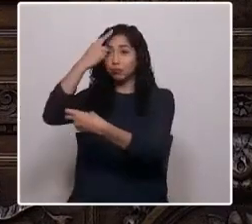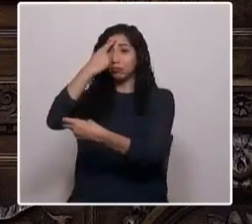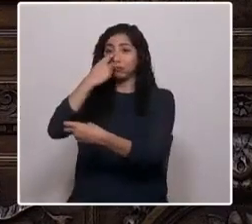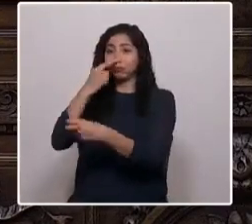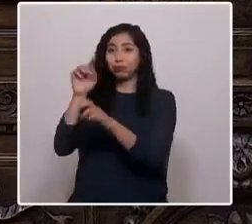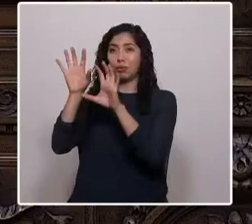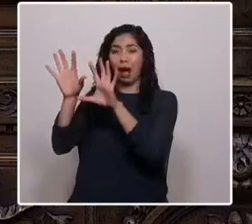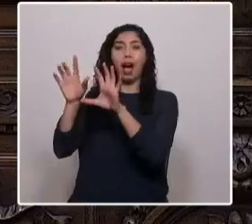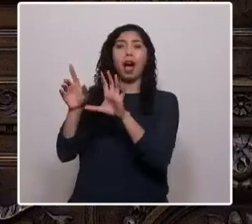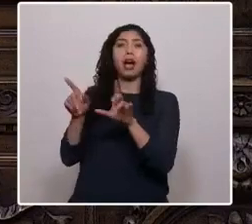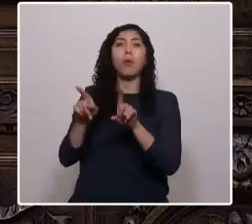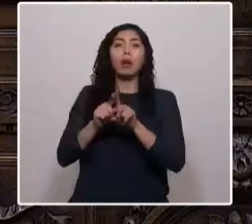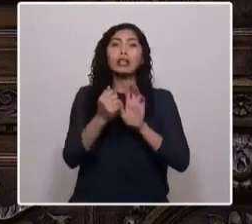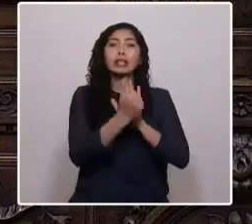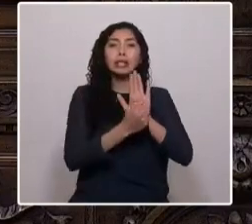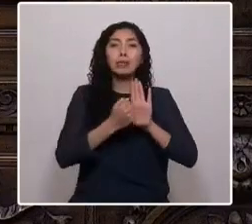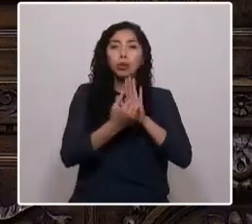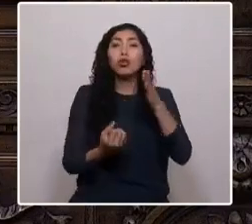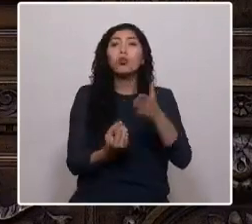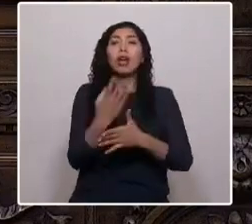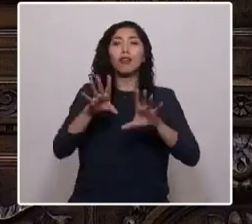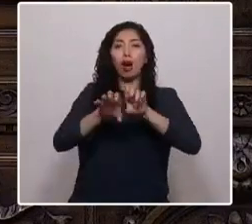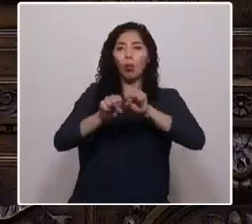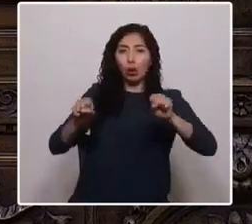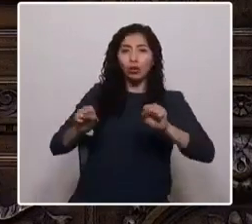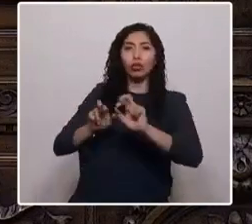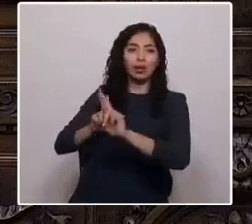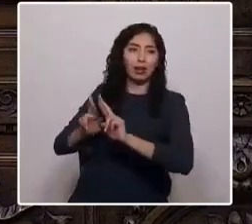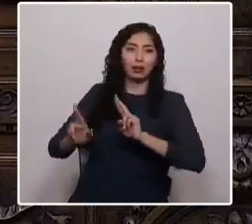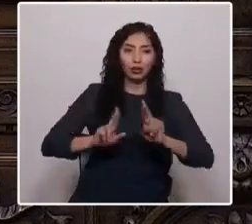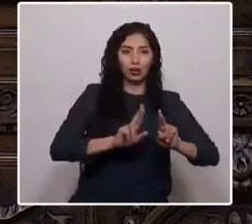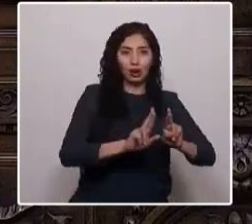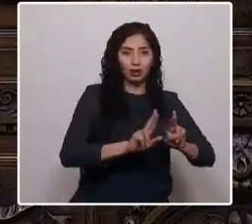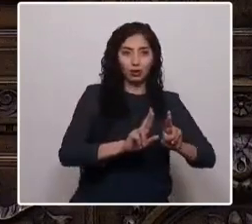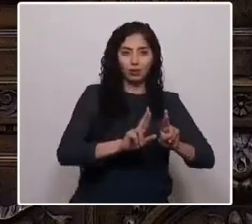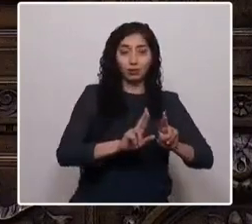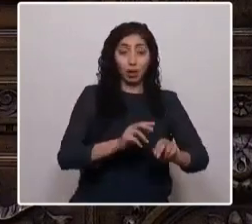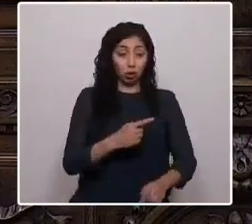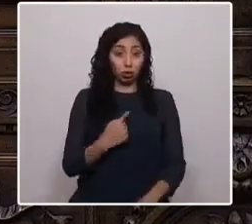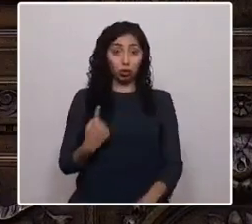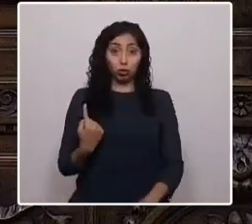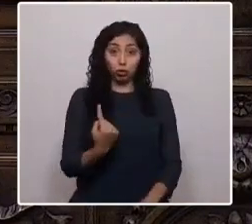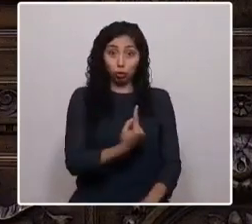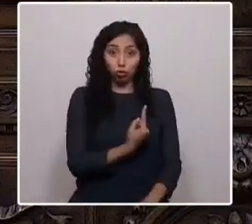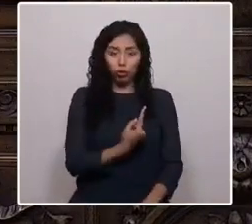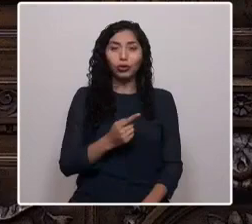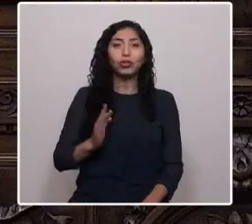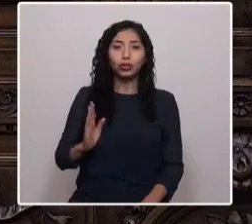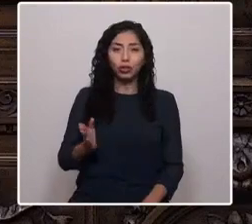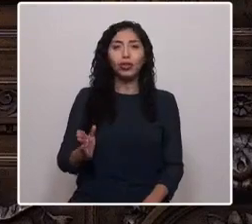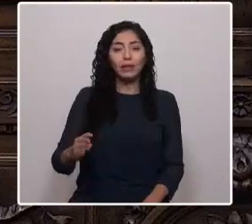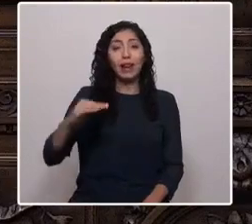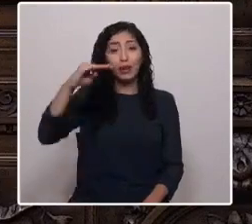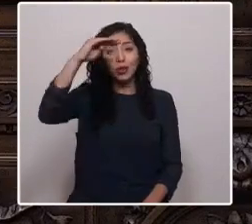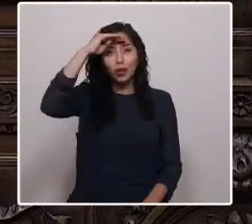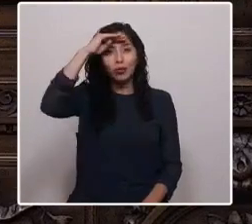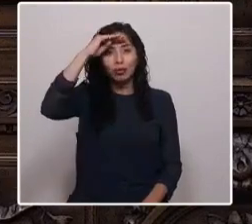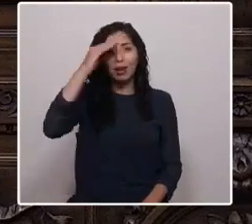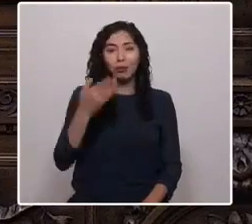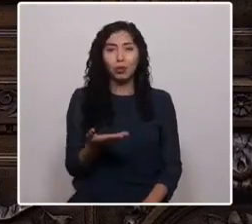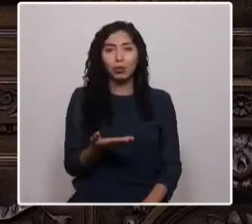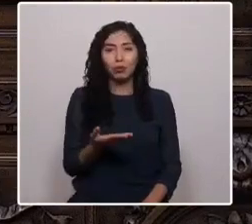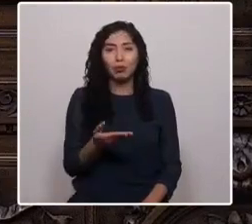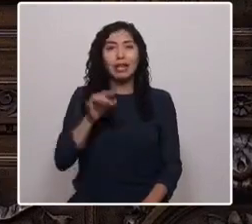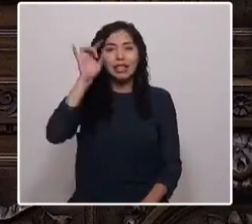pacto de una nueva forma de relacionarnos nosotros aún confiamos porque sabemos quiénes